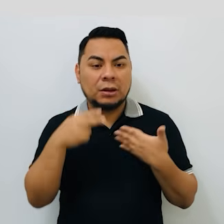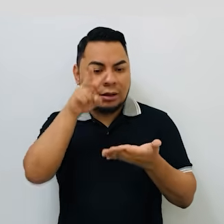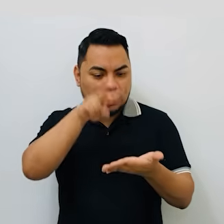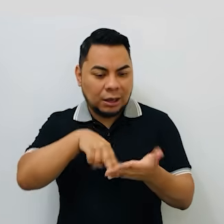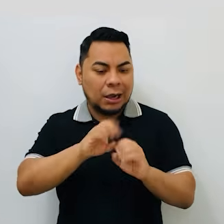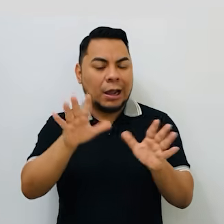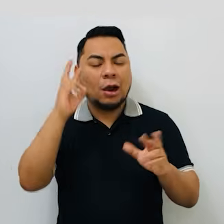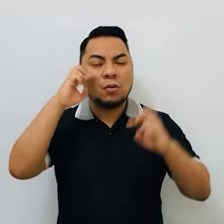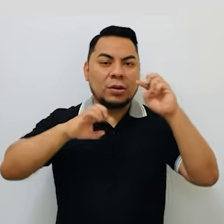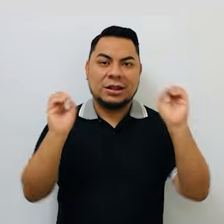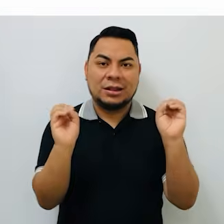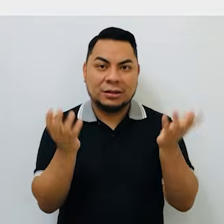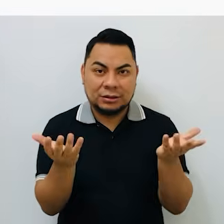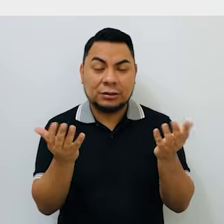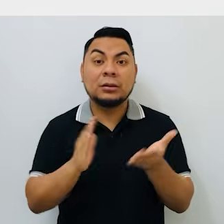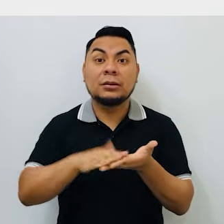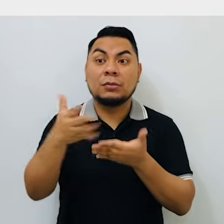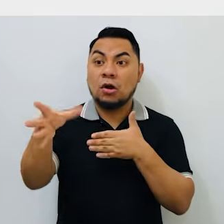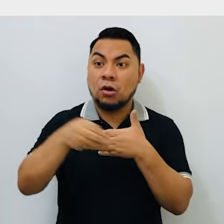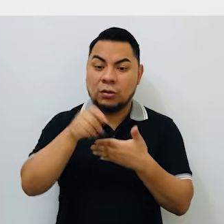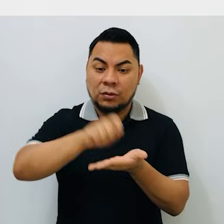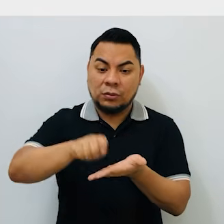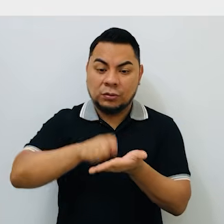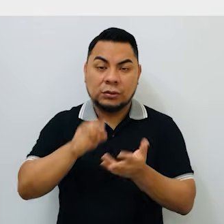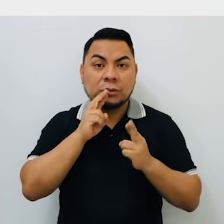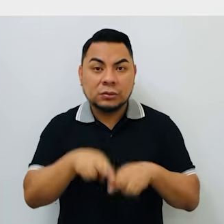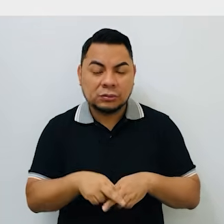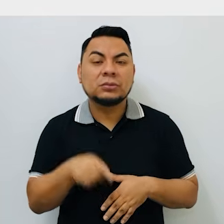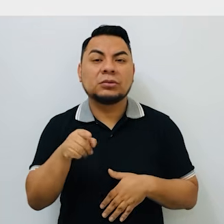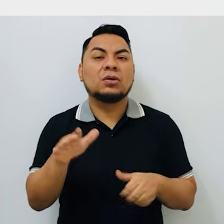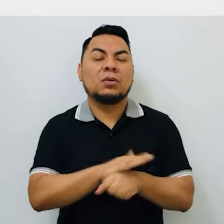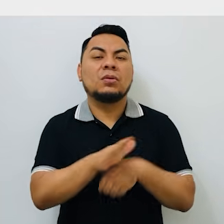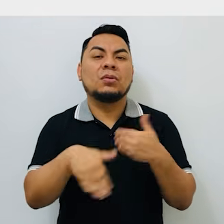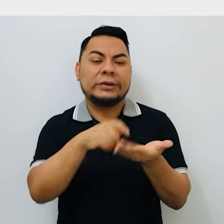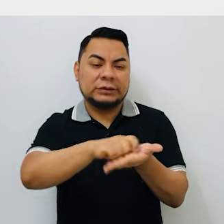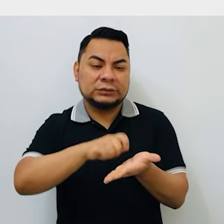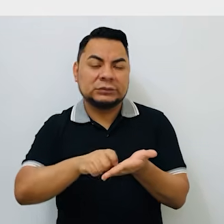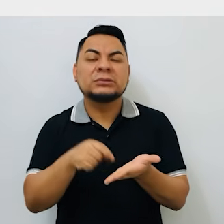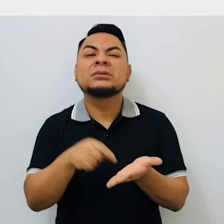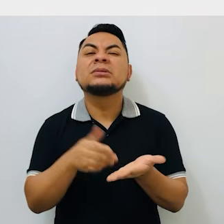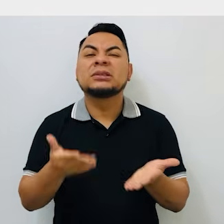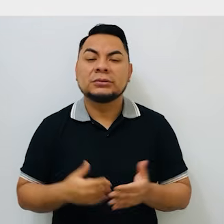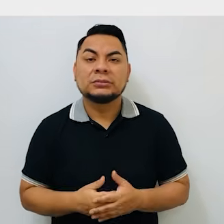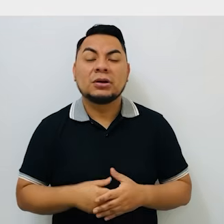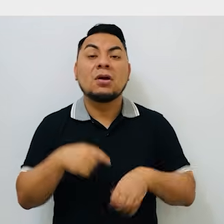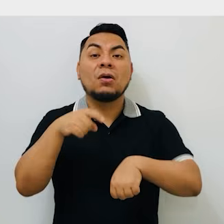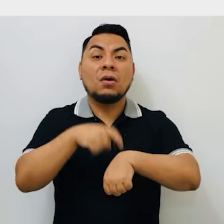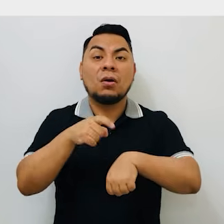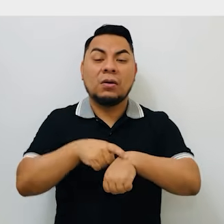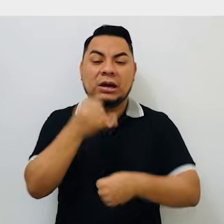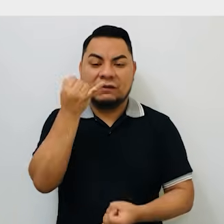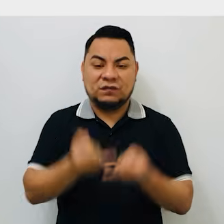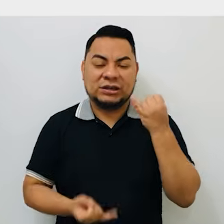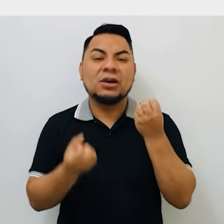que se puedan leer sin ninguna duda. Después de copiar los resultados, se completan las actas con lo siguiente: hora